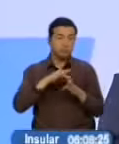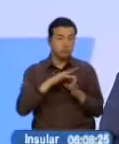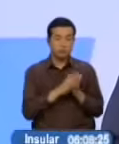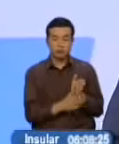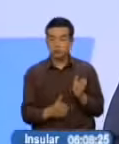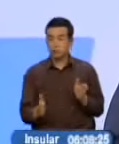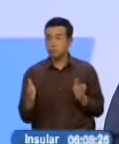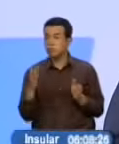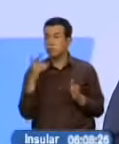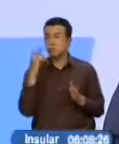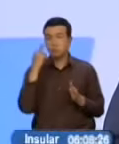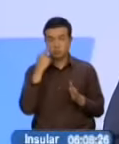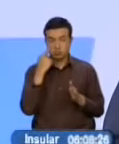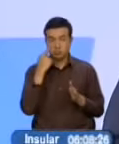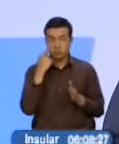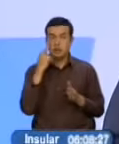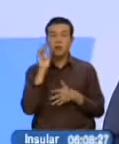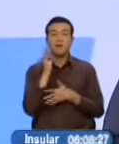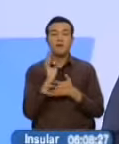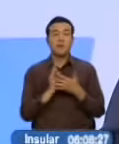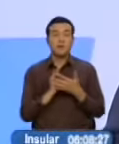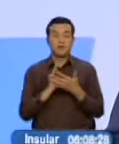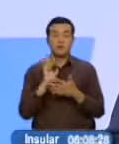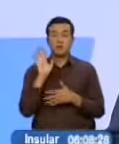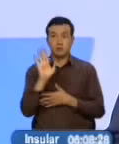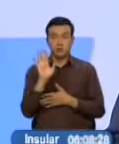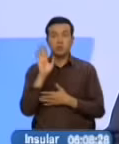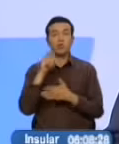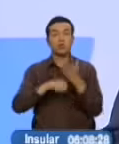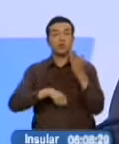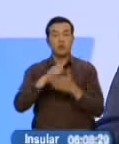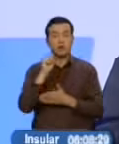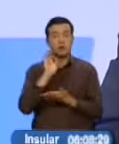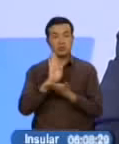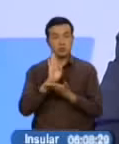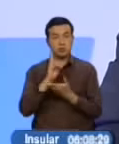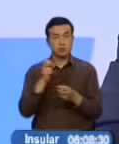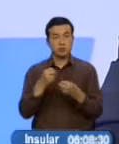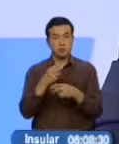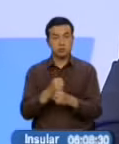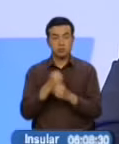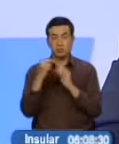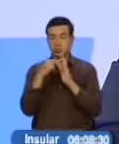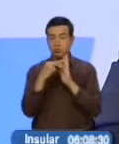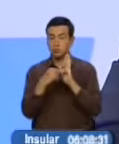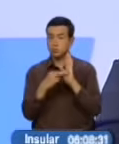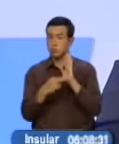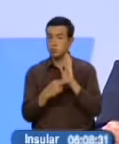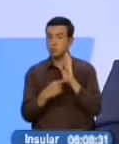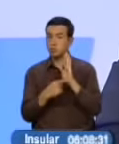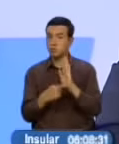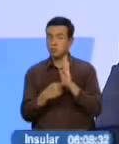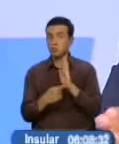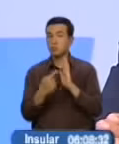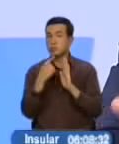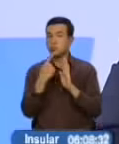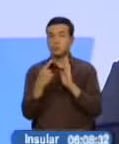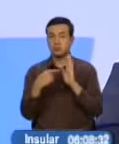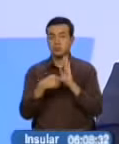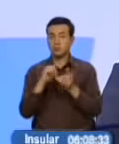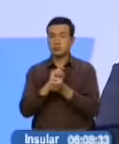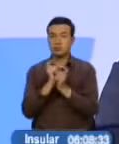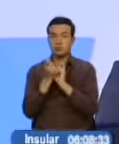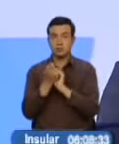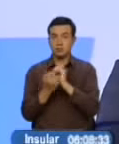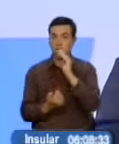las y a la disponibilidad financiera de una institución la contratación de pólizas. Y en el reglamento, que es reemplazado